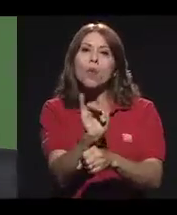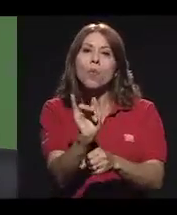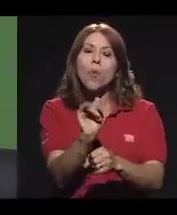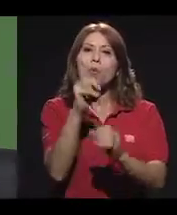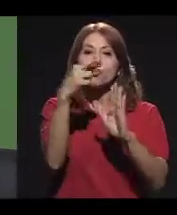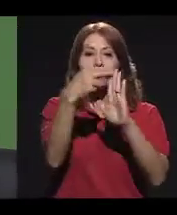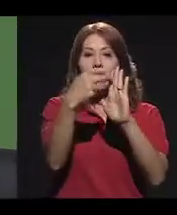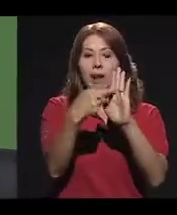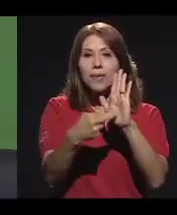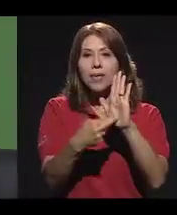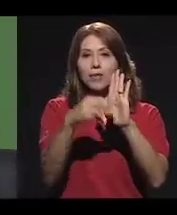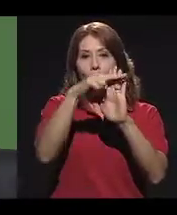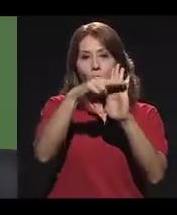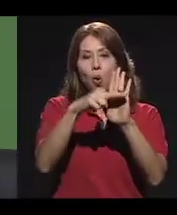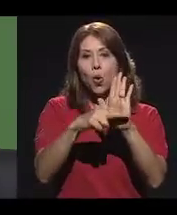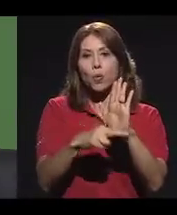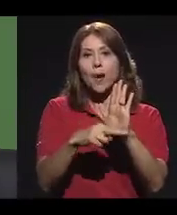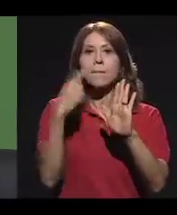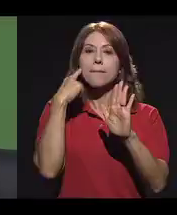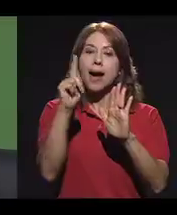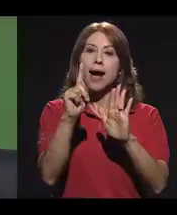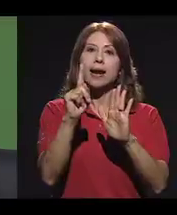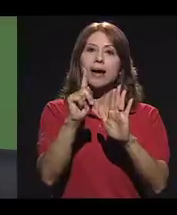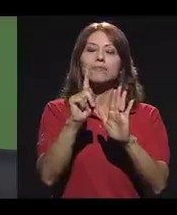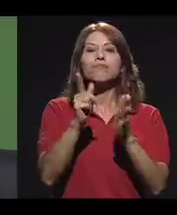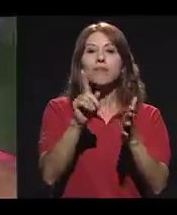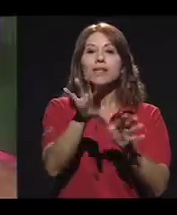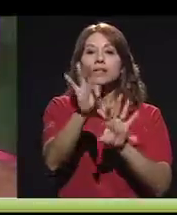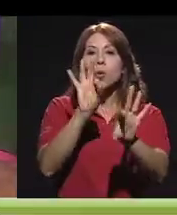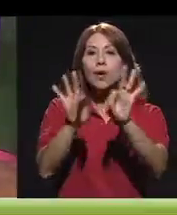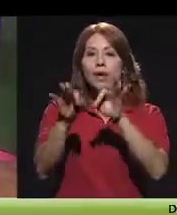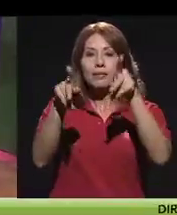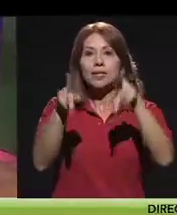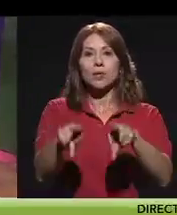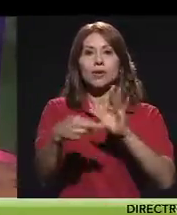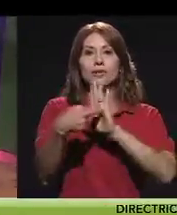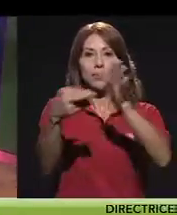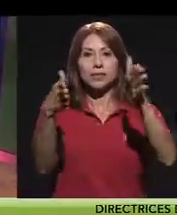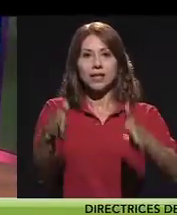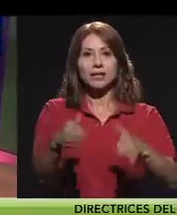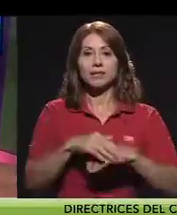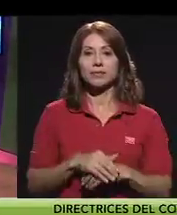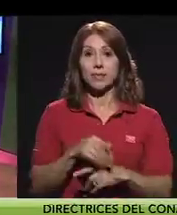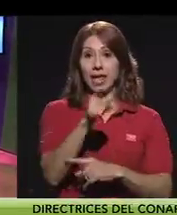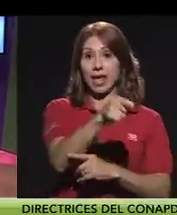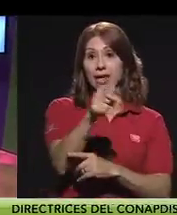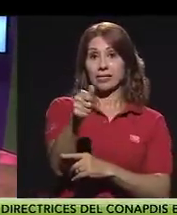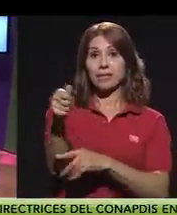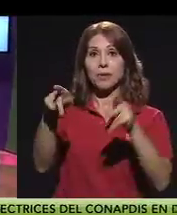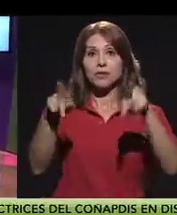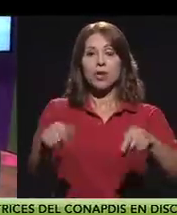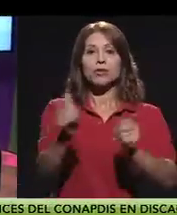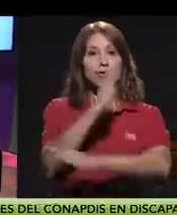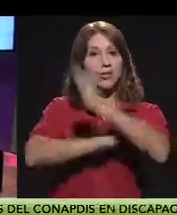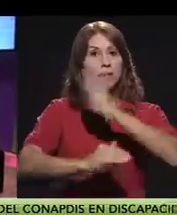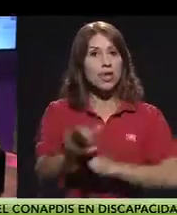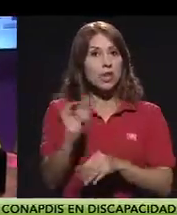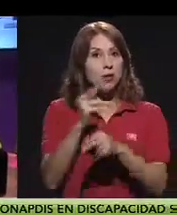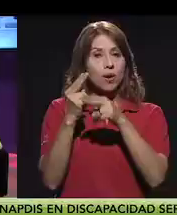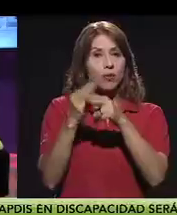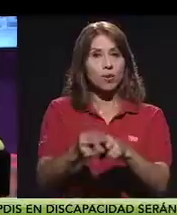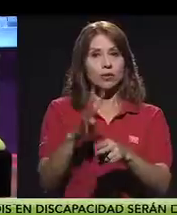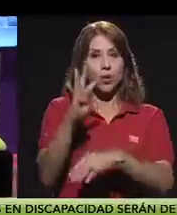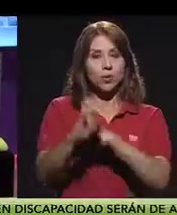alguna especie de norma para lo que es la elección. Estas personas con discapacidad también estarían por el mismo periodo de 4 años, igual